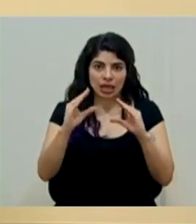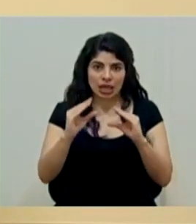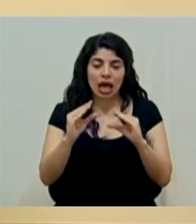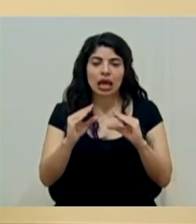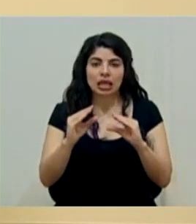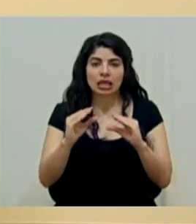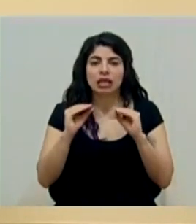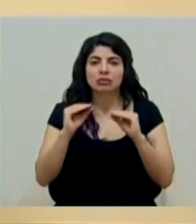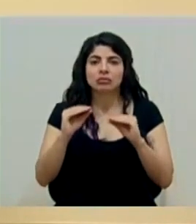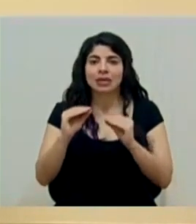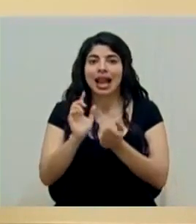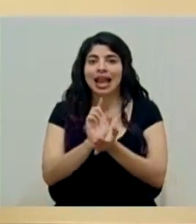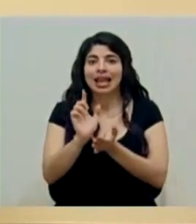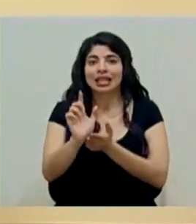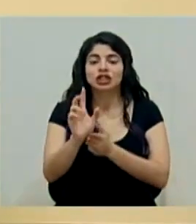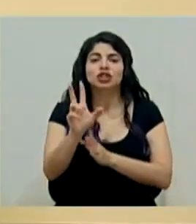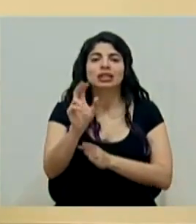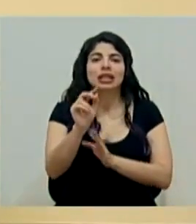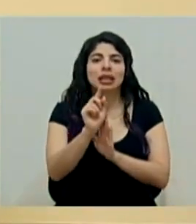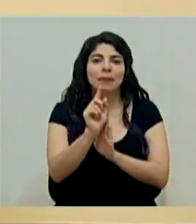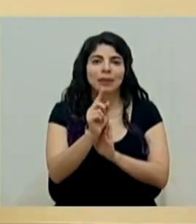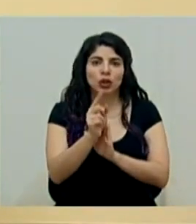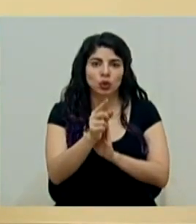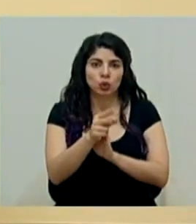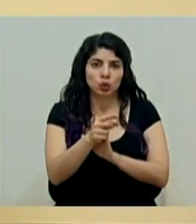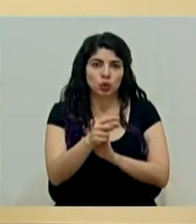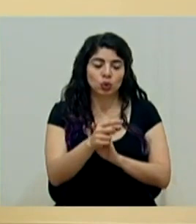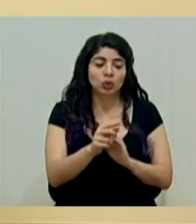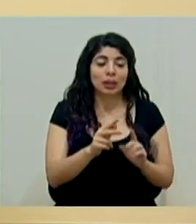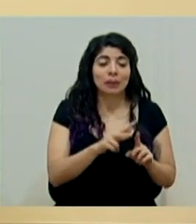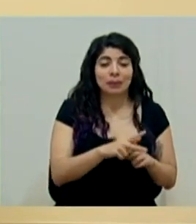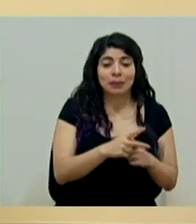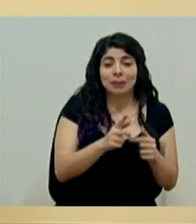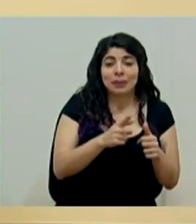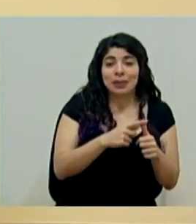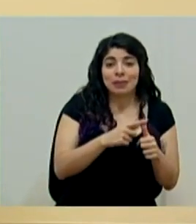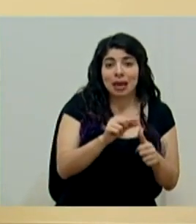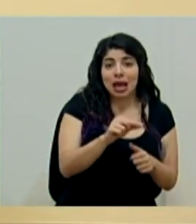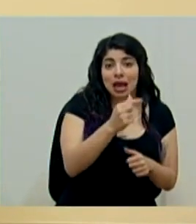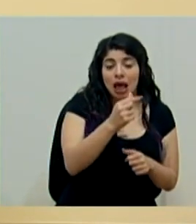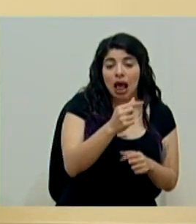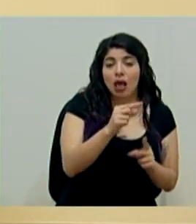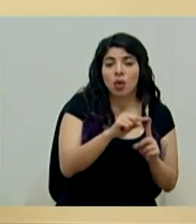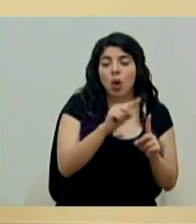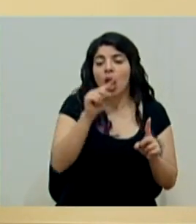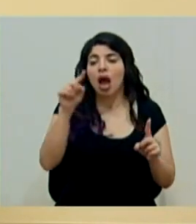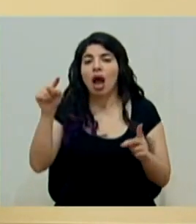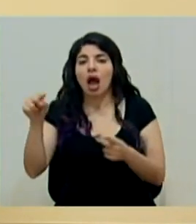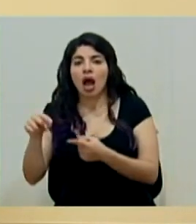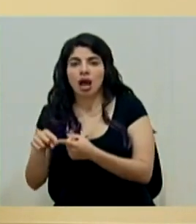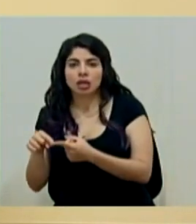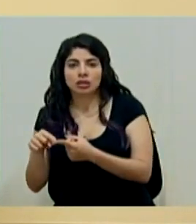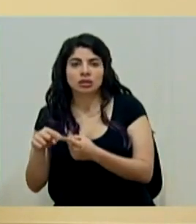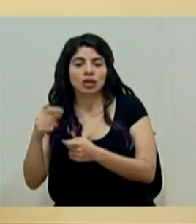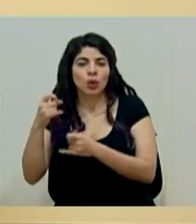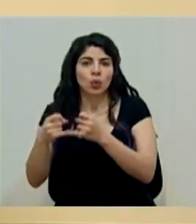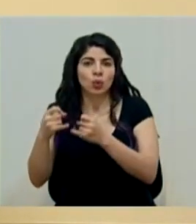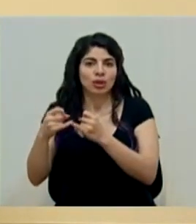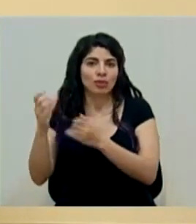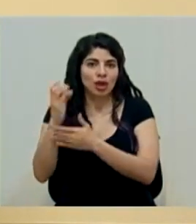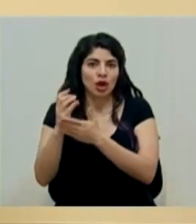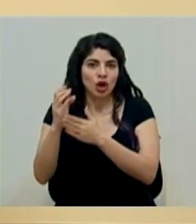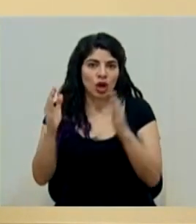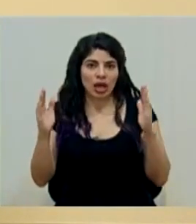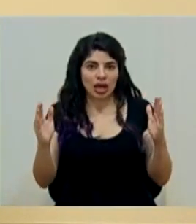Se impartirán lecciones de 30 minutos desde el nivel inicial, el primer grado, hasta el nivel último nivel de la